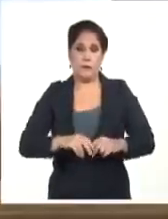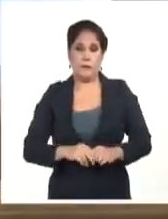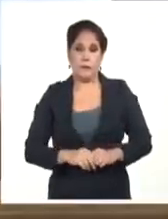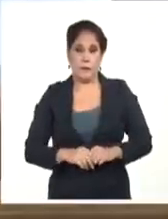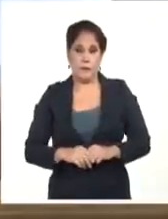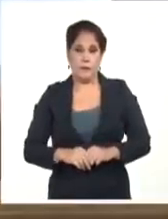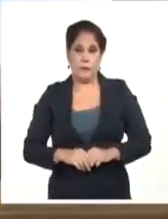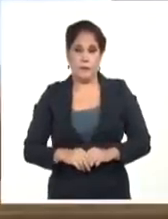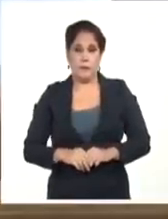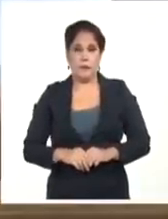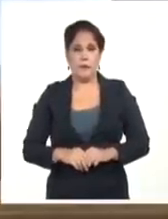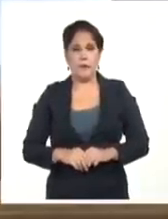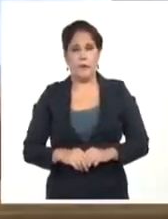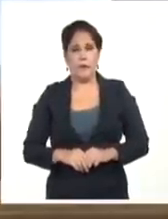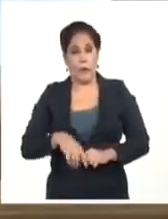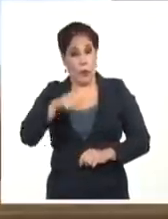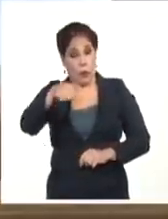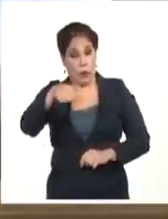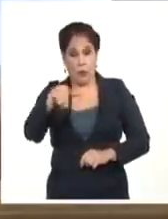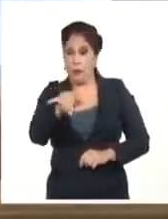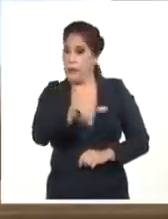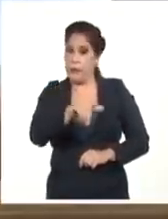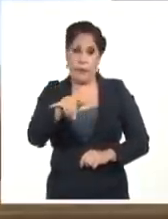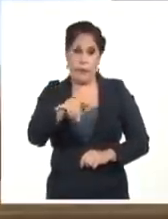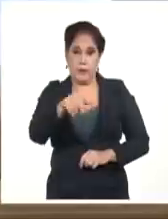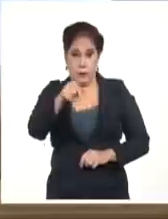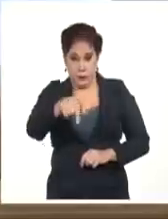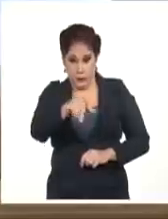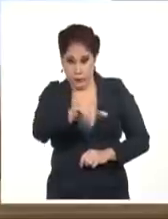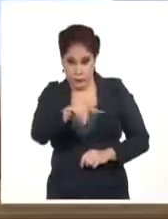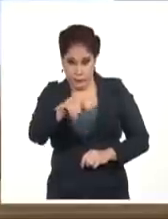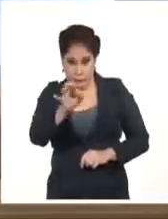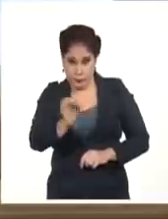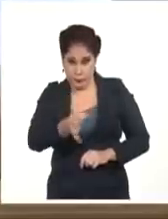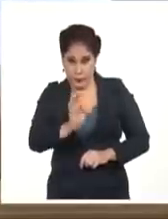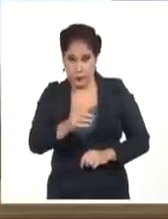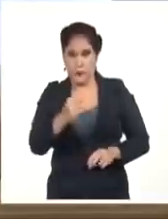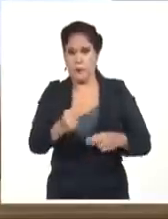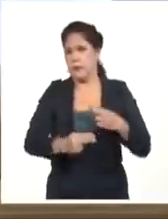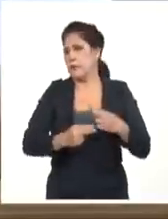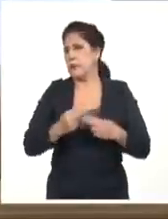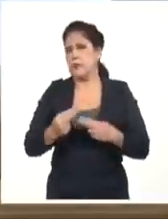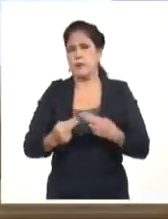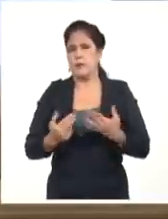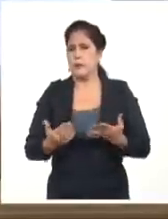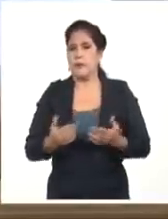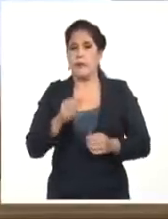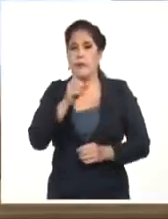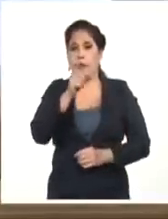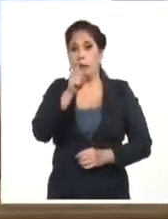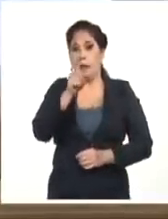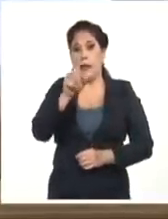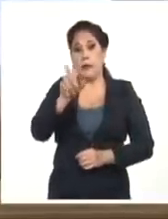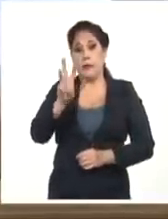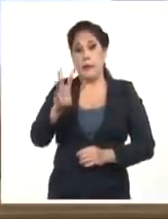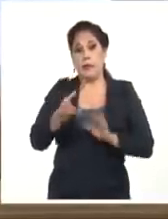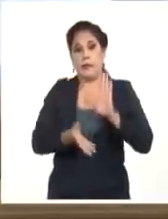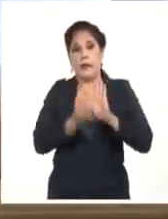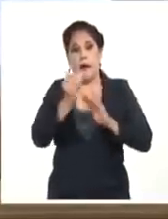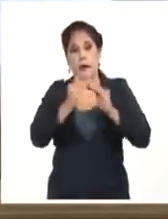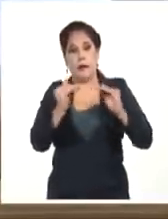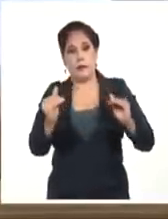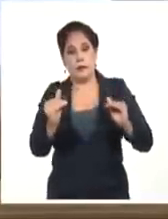En el día de hoy se efectuaron 13 altas